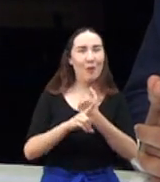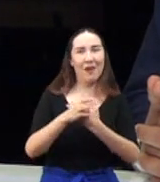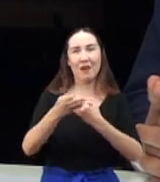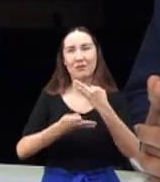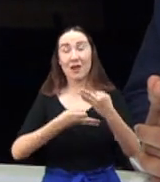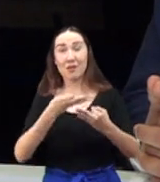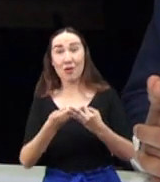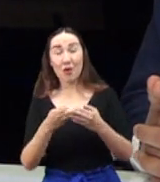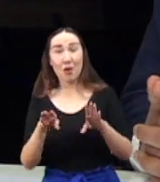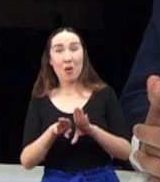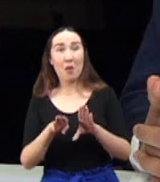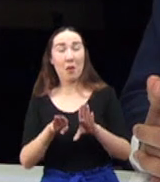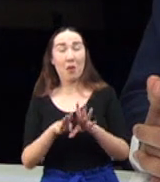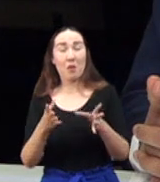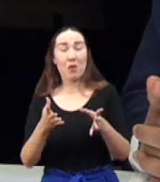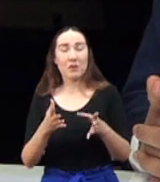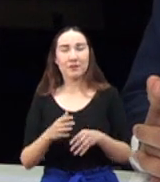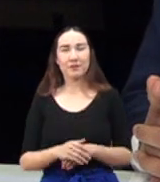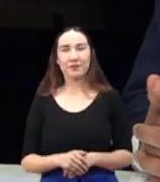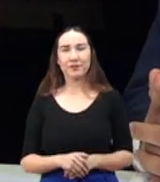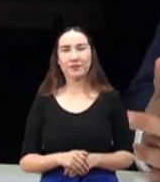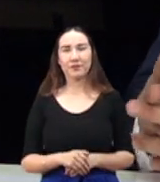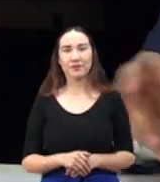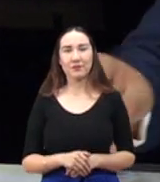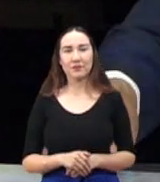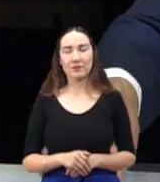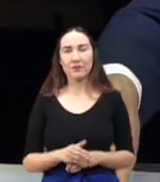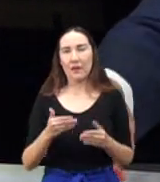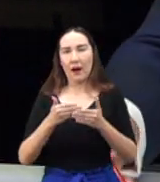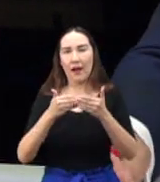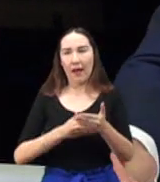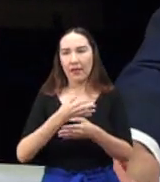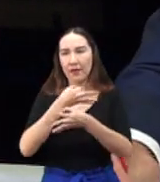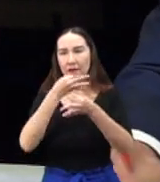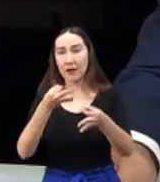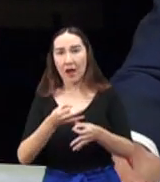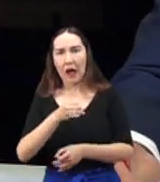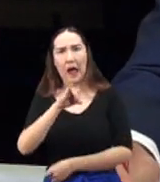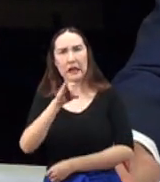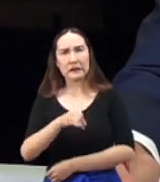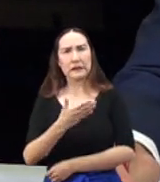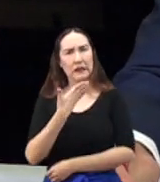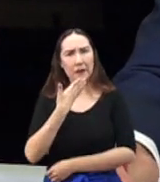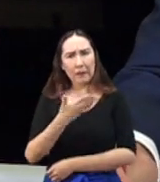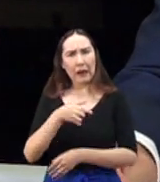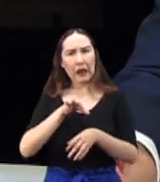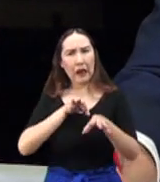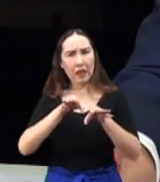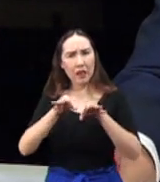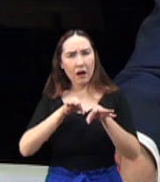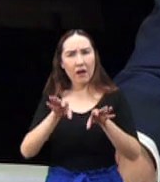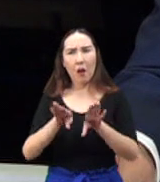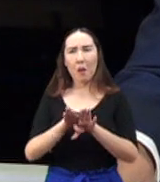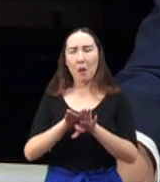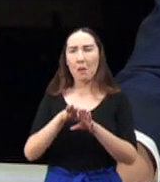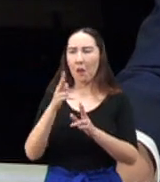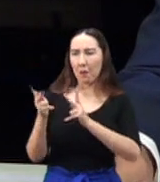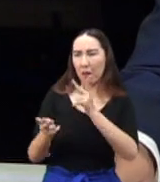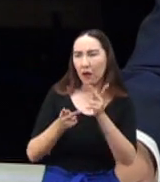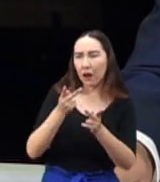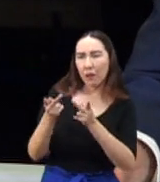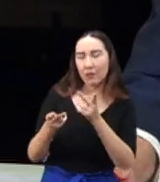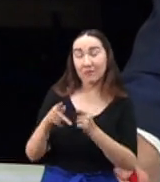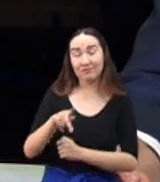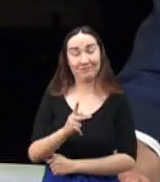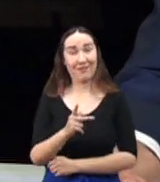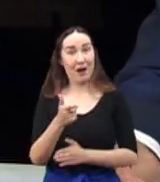empezaron con una simulación. Al momento que decían, estamos haciendo, sí, nuestros eventos de supuesta consulta, pero en sedes que